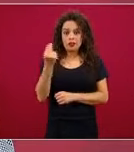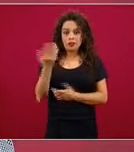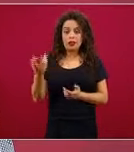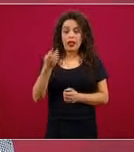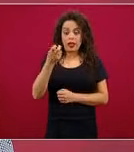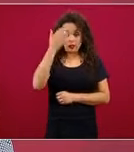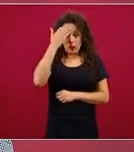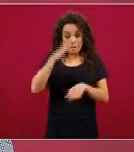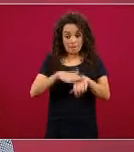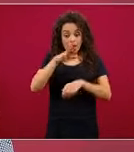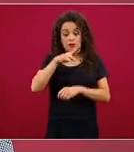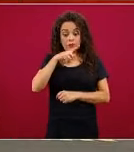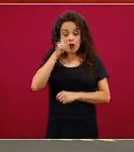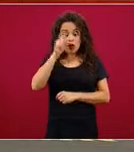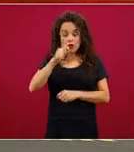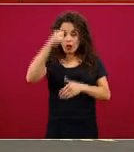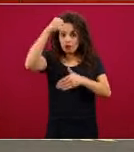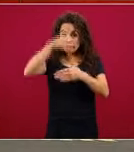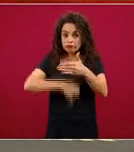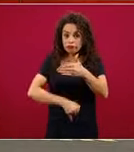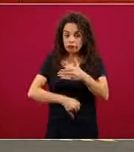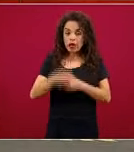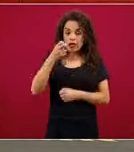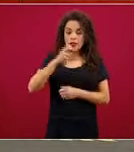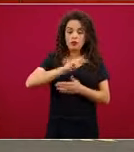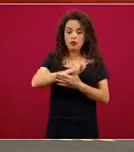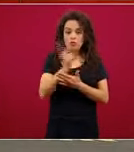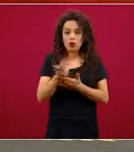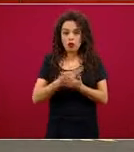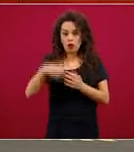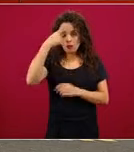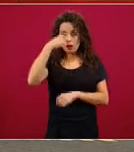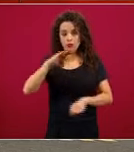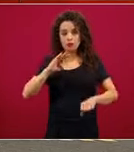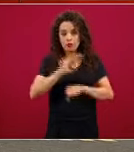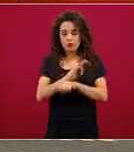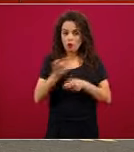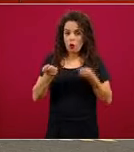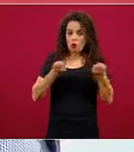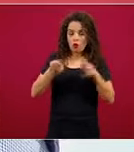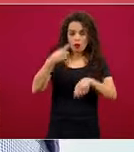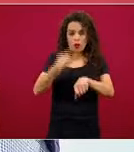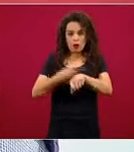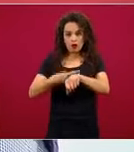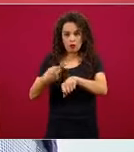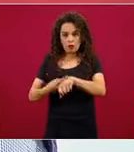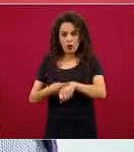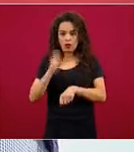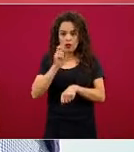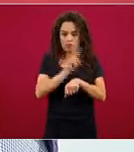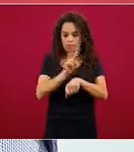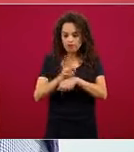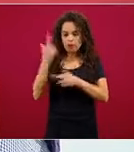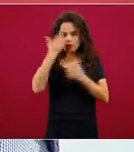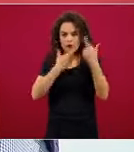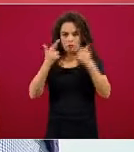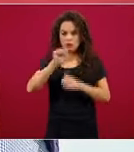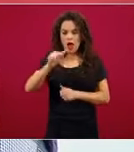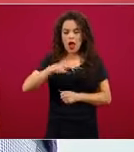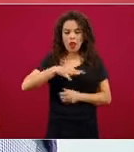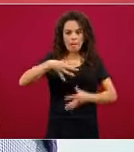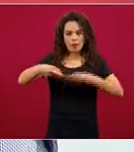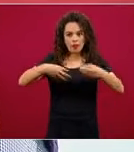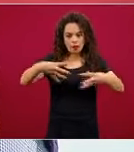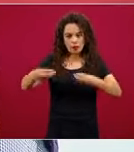las dinámicas a fondo, los programas de prevención y control de enfermedades, la misma vigilancia epidemiológica, la